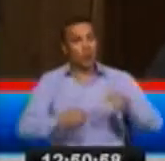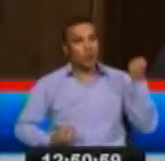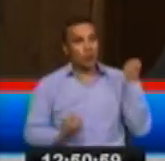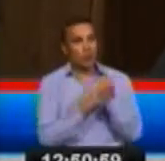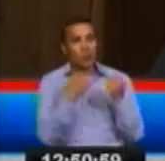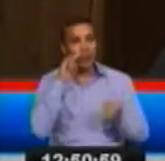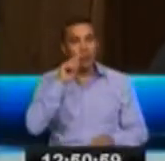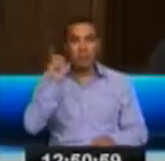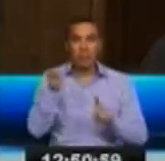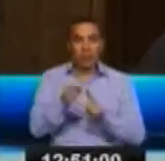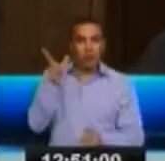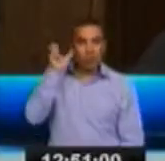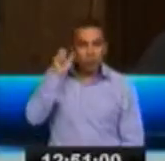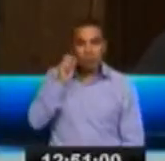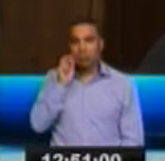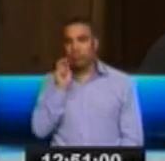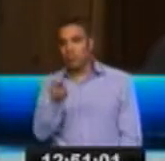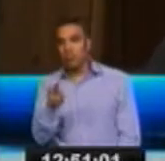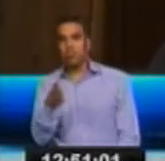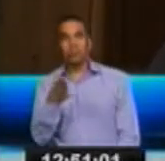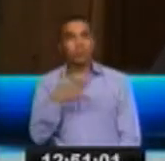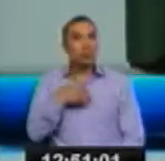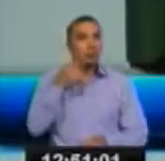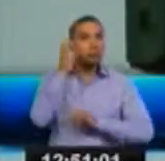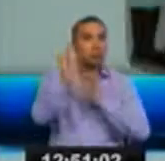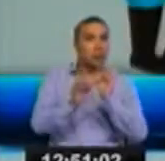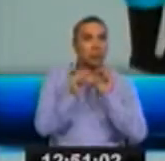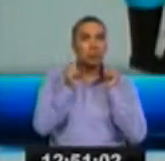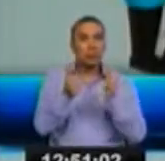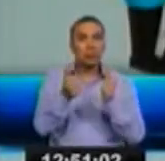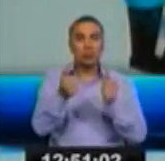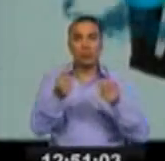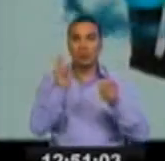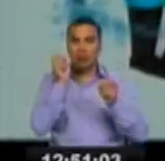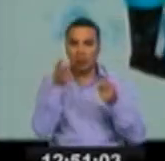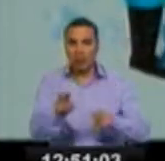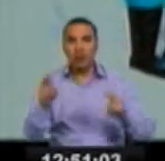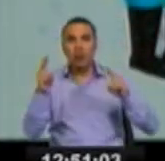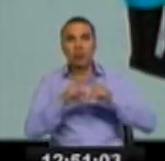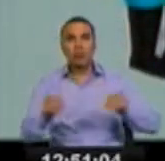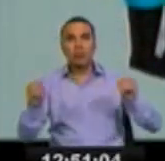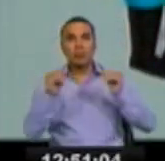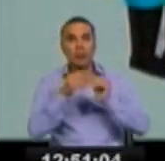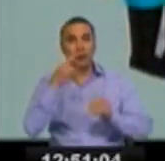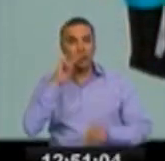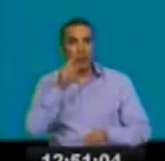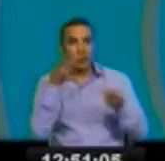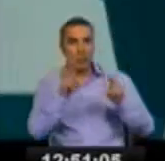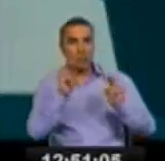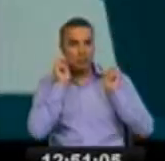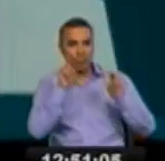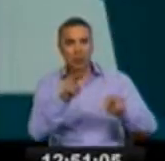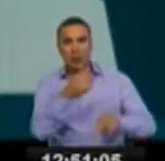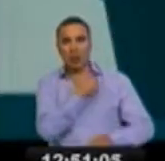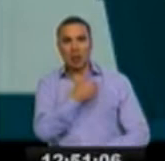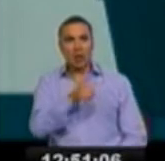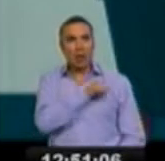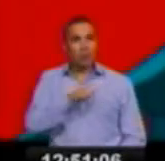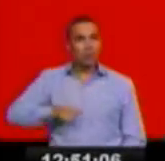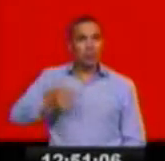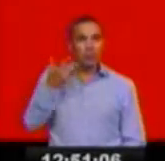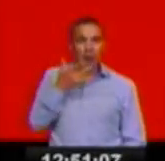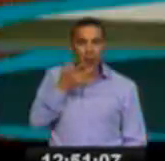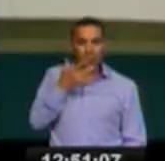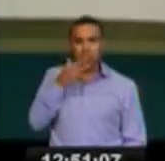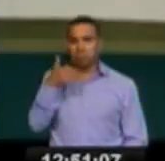de escucharles, de ver, de detectar que está habiendo casos. Conocer más a los estudiantes, estar atentos a los cambios físicos o de comportamiento y reportar